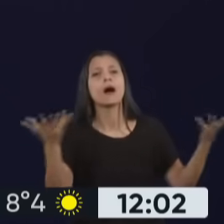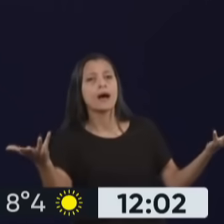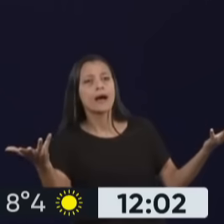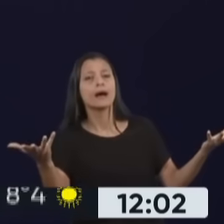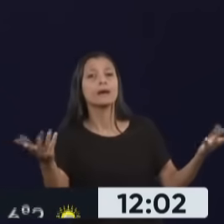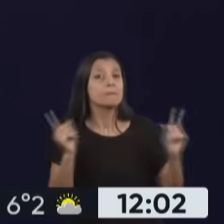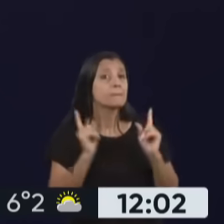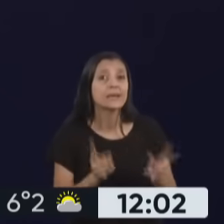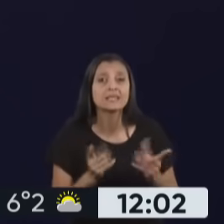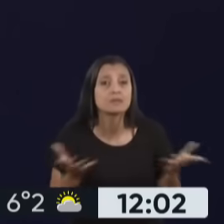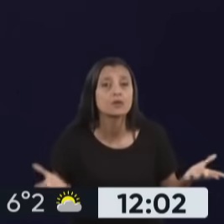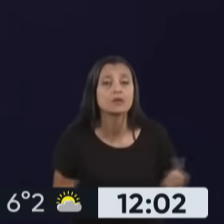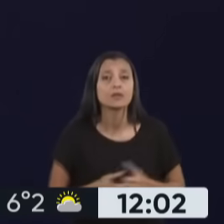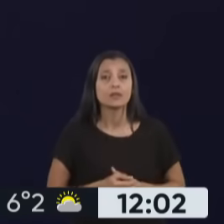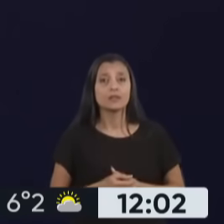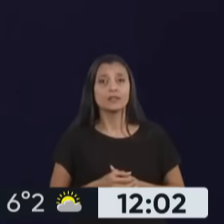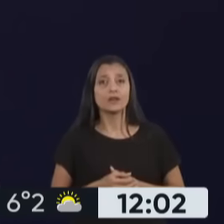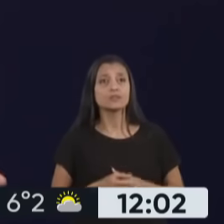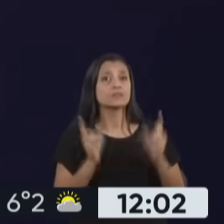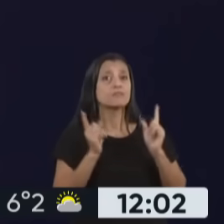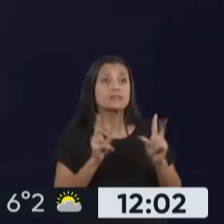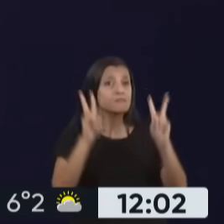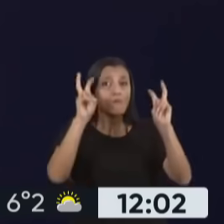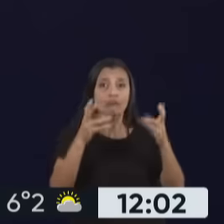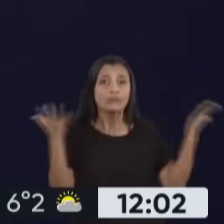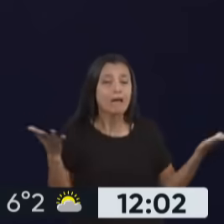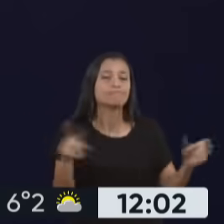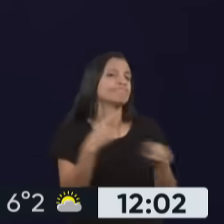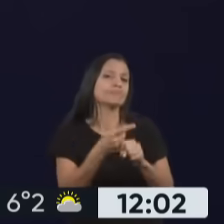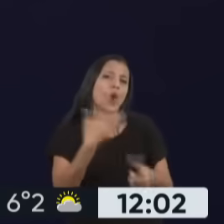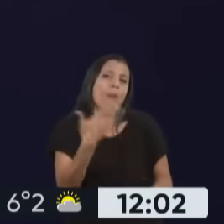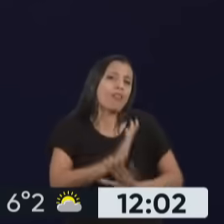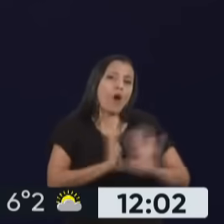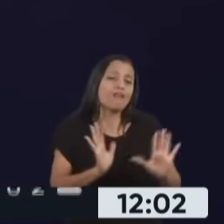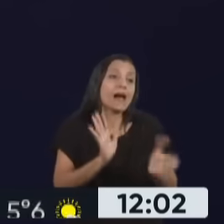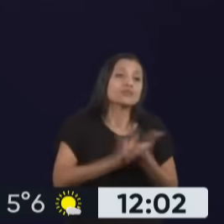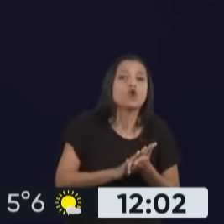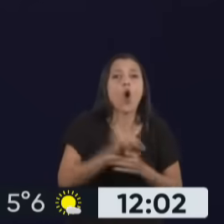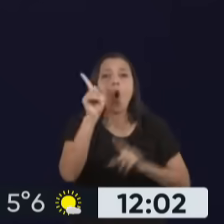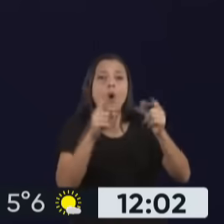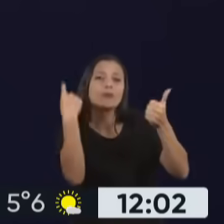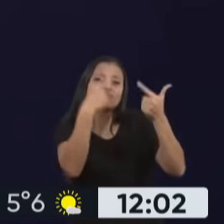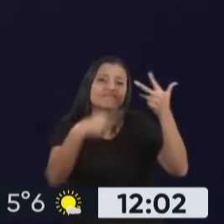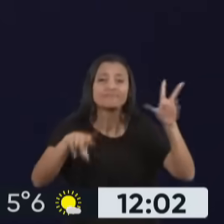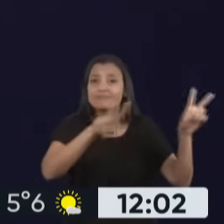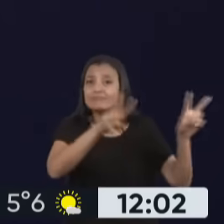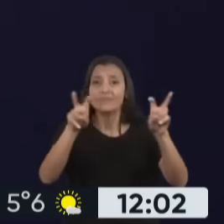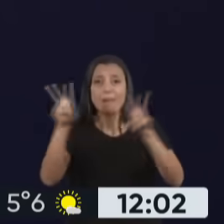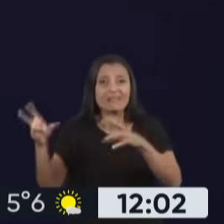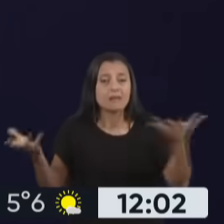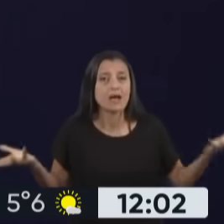del mismo calibre? No puedo hablar sobre cuestiones que claramente no